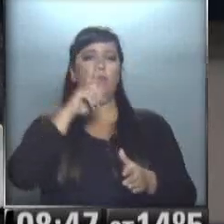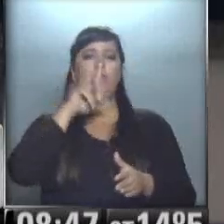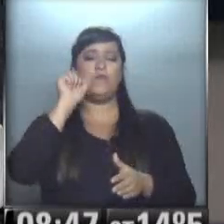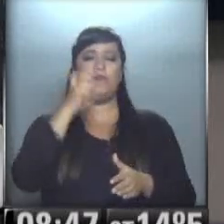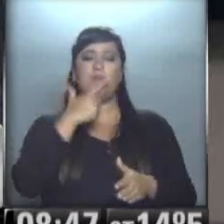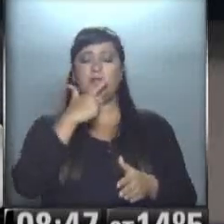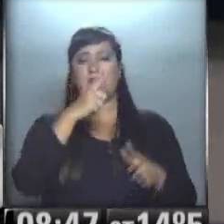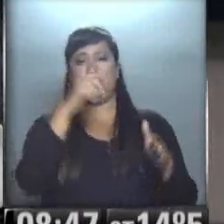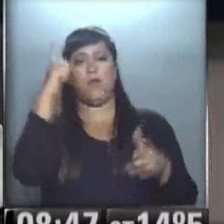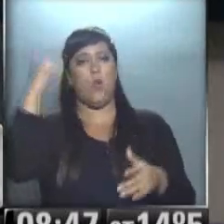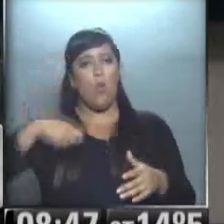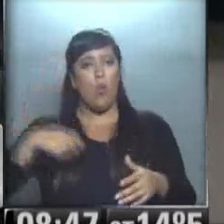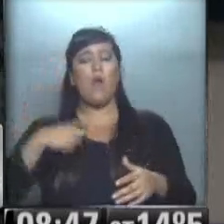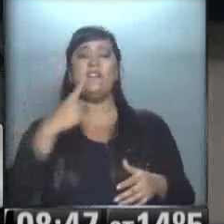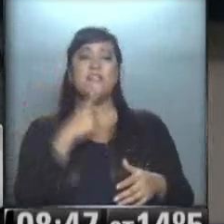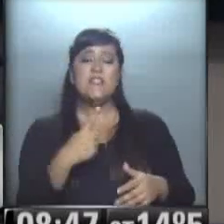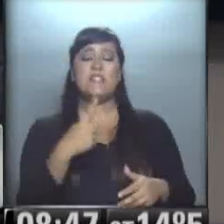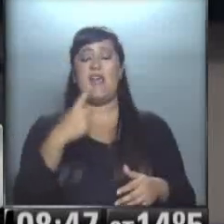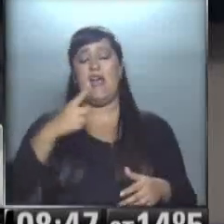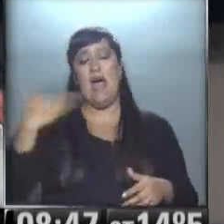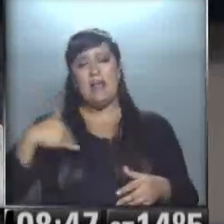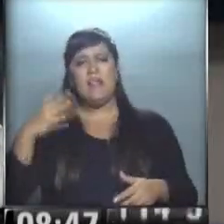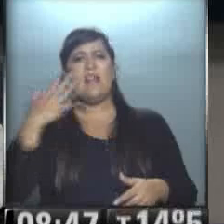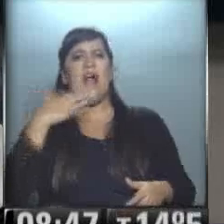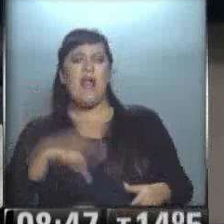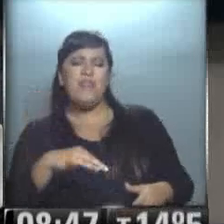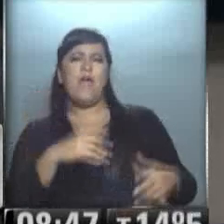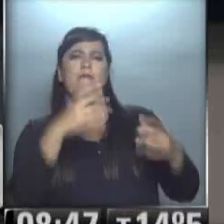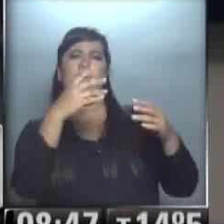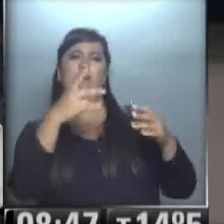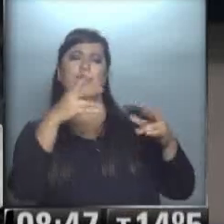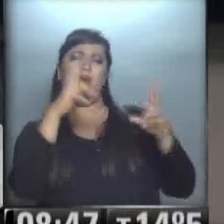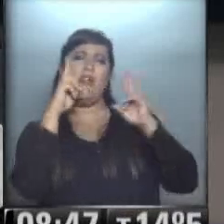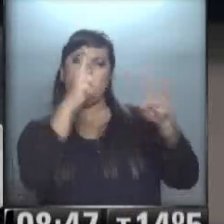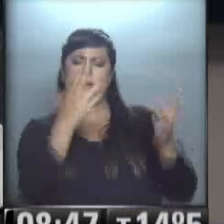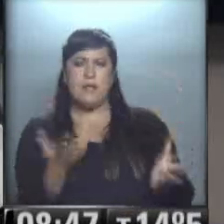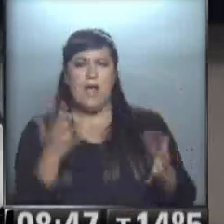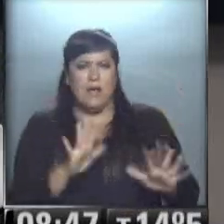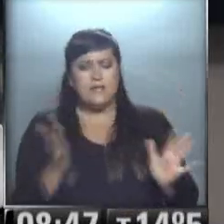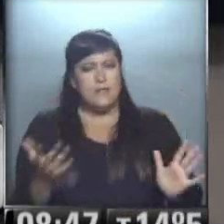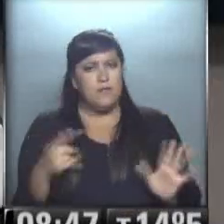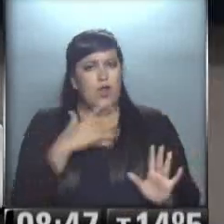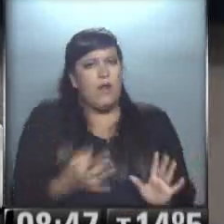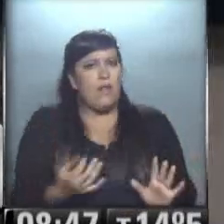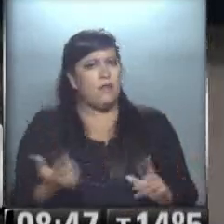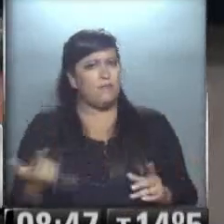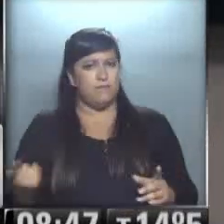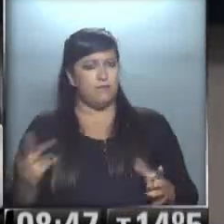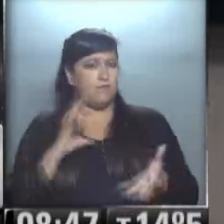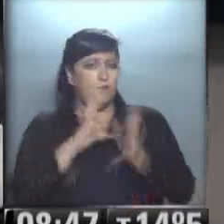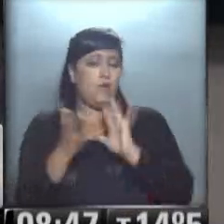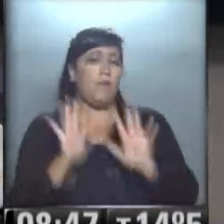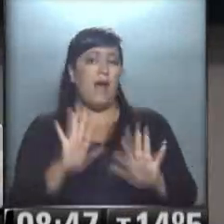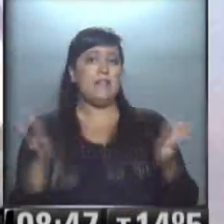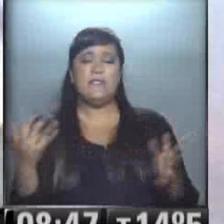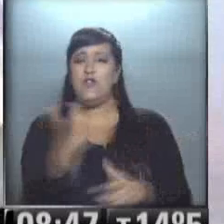rajatabla lo que ellos dicen que es la sentencia y por lo tanto de acá no se sale esta es la mirada que hay no